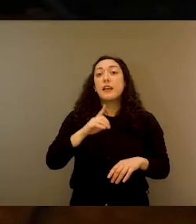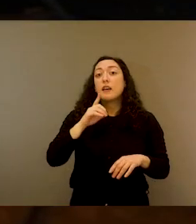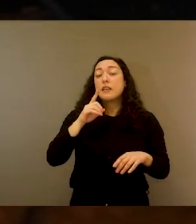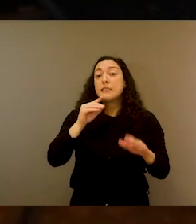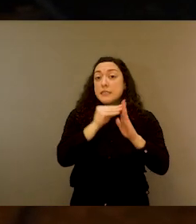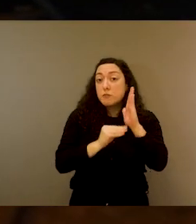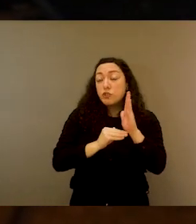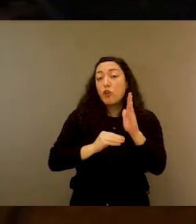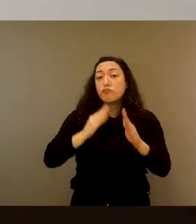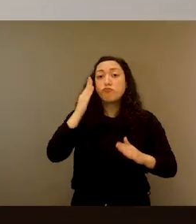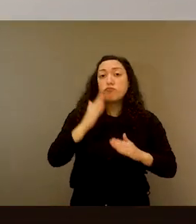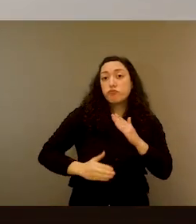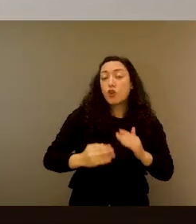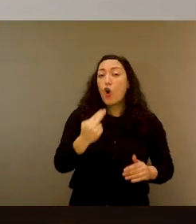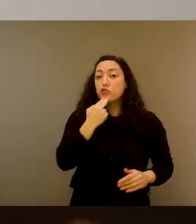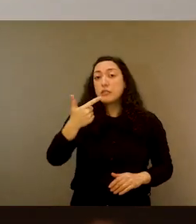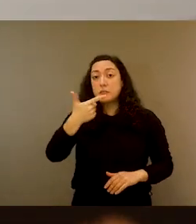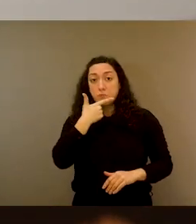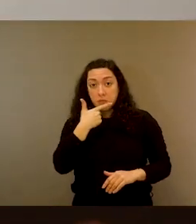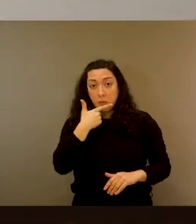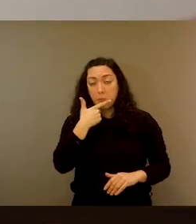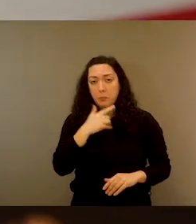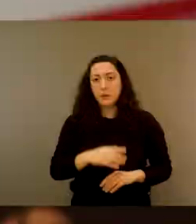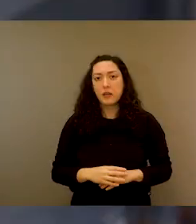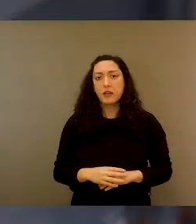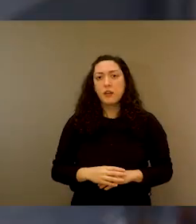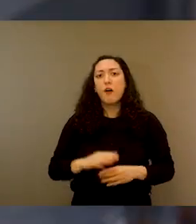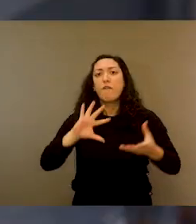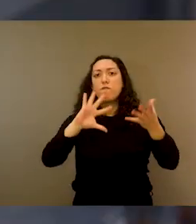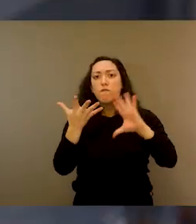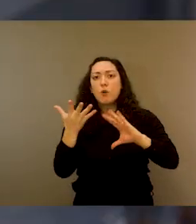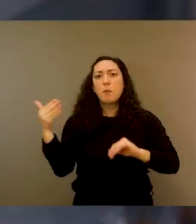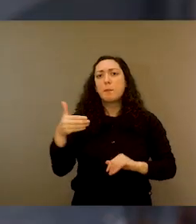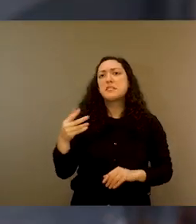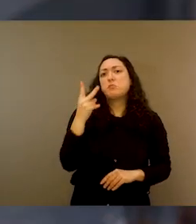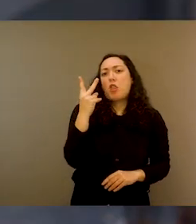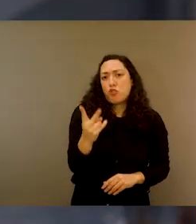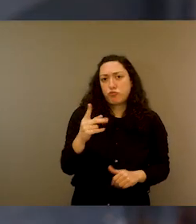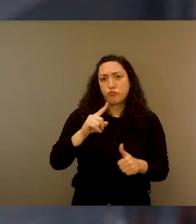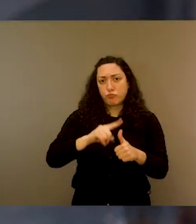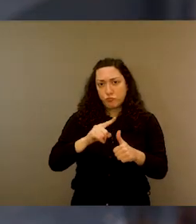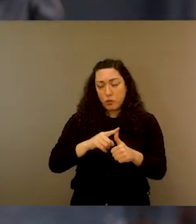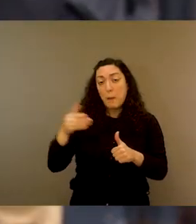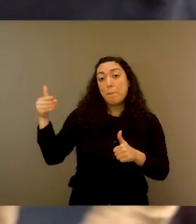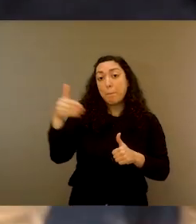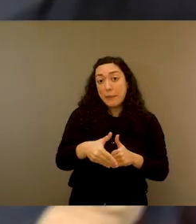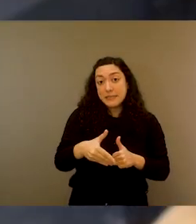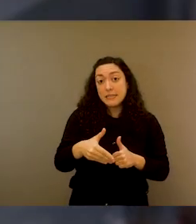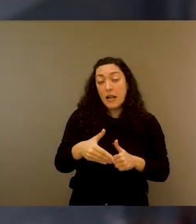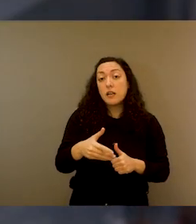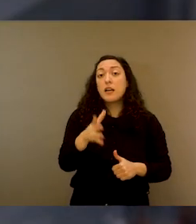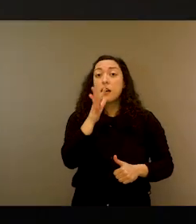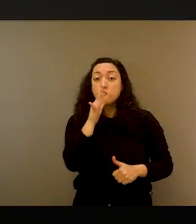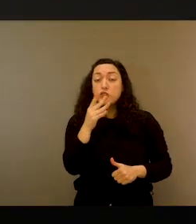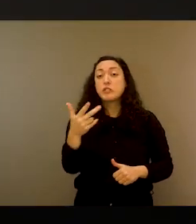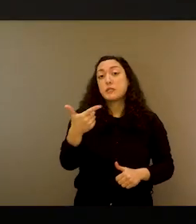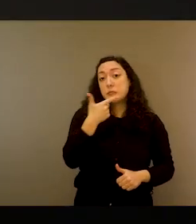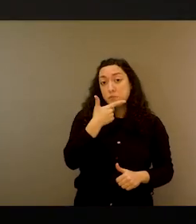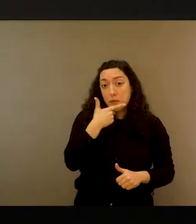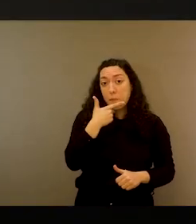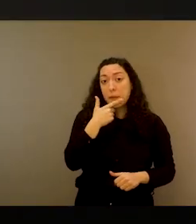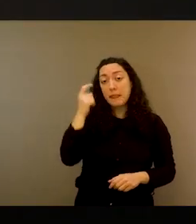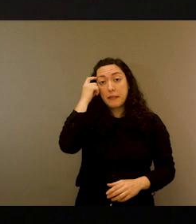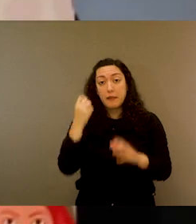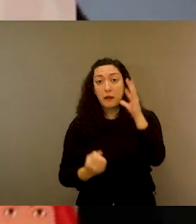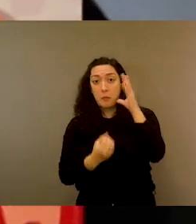www.defensadelpublico.gov.ar. Tenés tiempo hasta el 11 de septiembre para inscribirte. Hay dos formas de participar. Una presencial, el